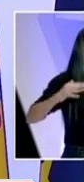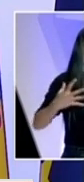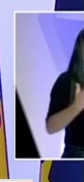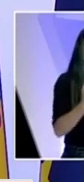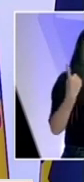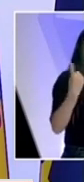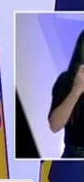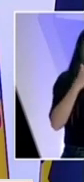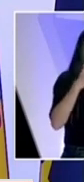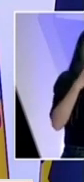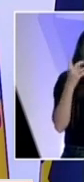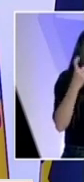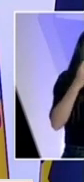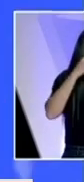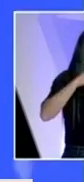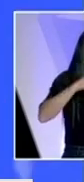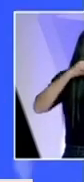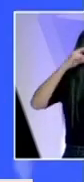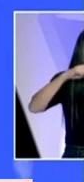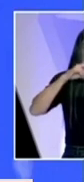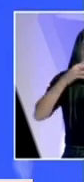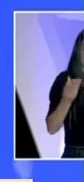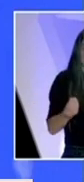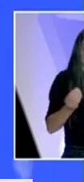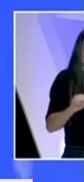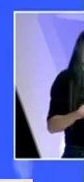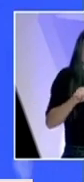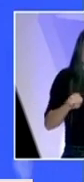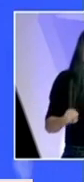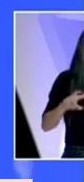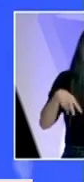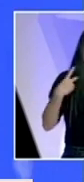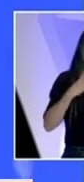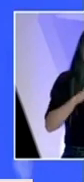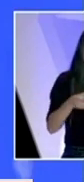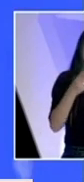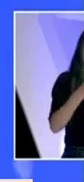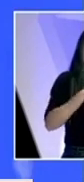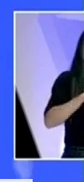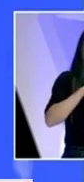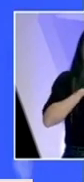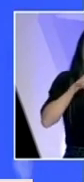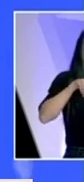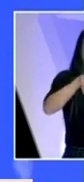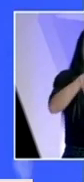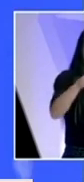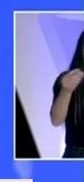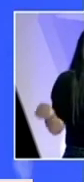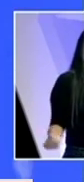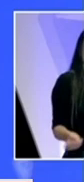el Gobierno, es un proyecto de ley, o puede ser propuesta por un grupo parlamentario, que es una proposición de ley. ¿Cuál es la diferencia? Que la proposición de